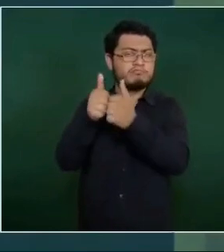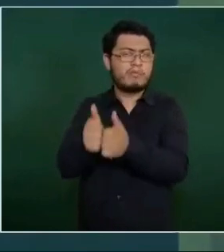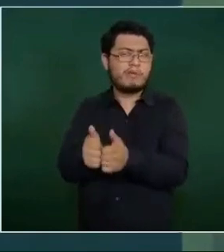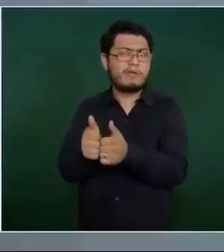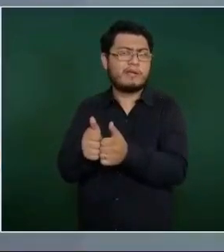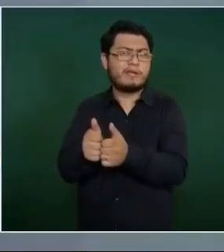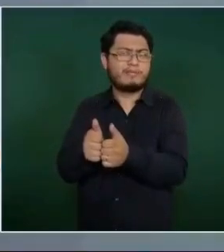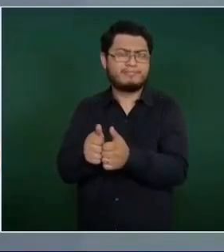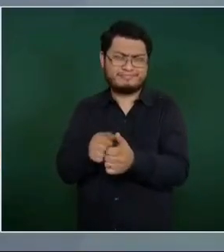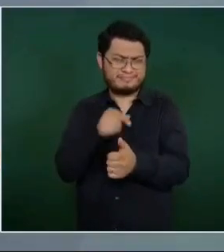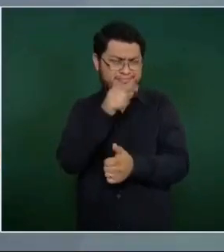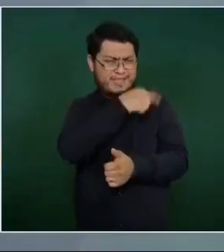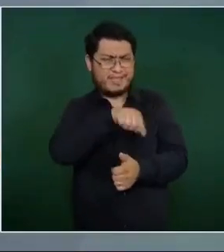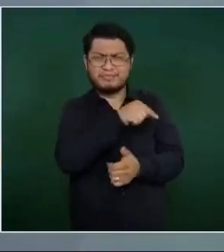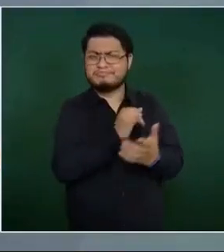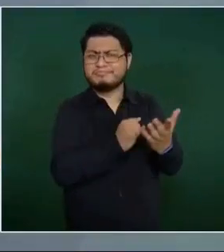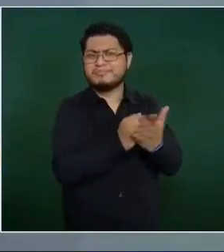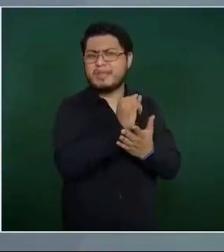no las élites.